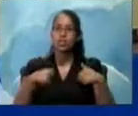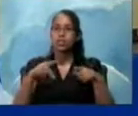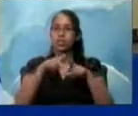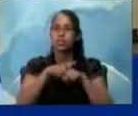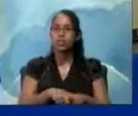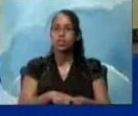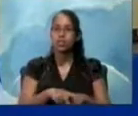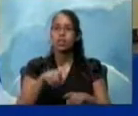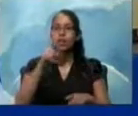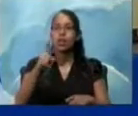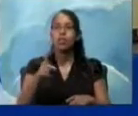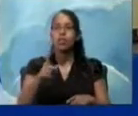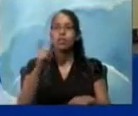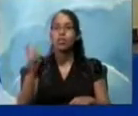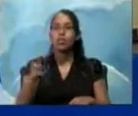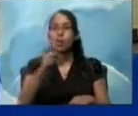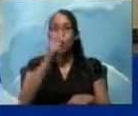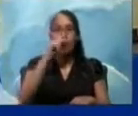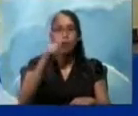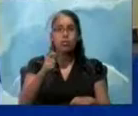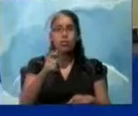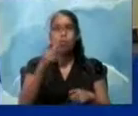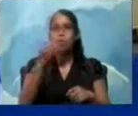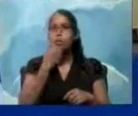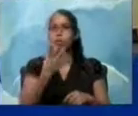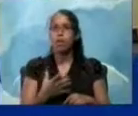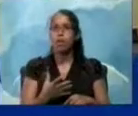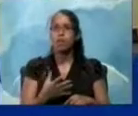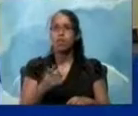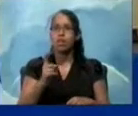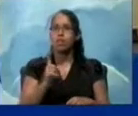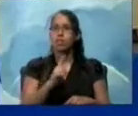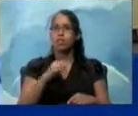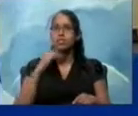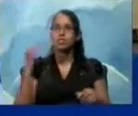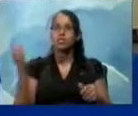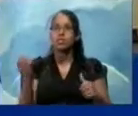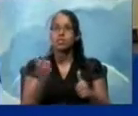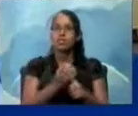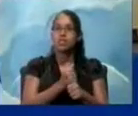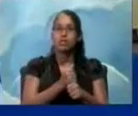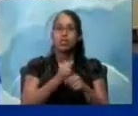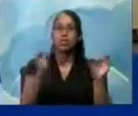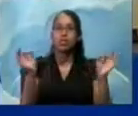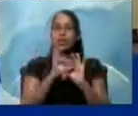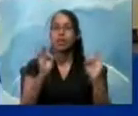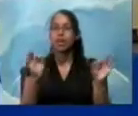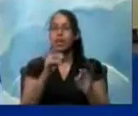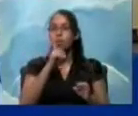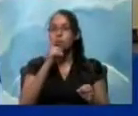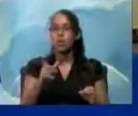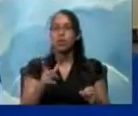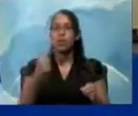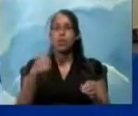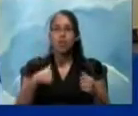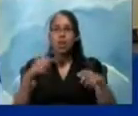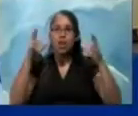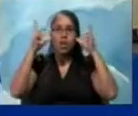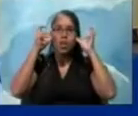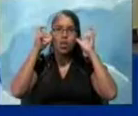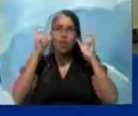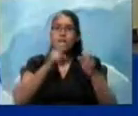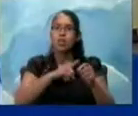a un inocente. Él no le encuentro nada malo. He oído, le